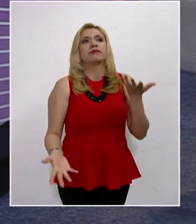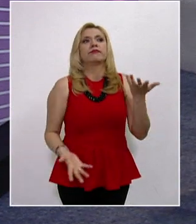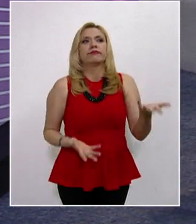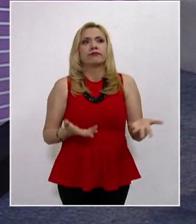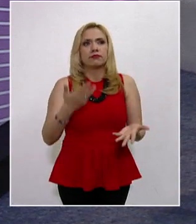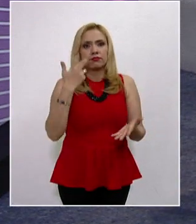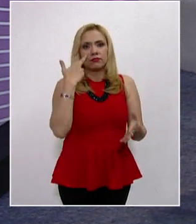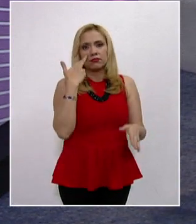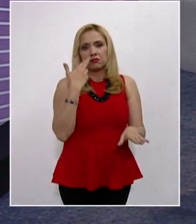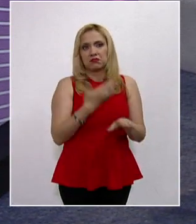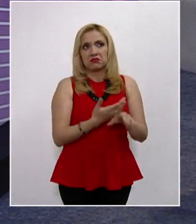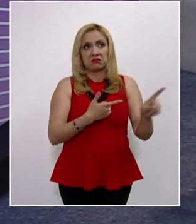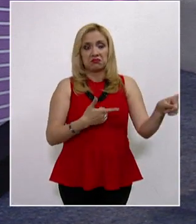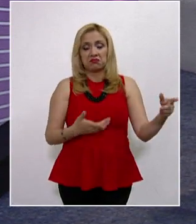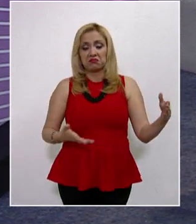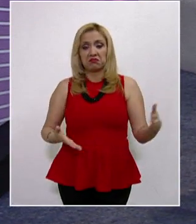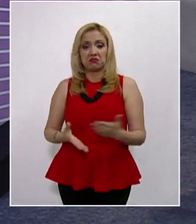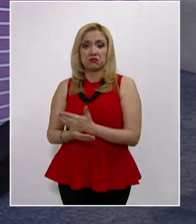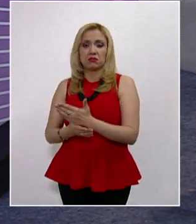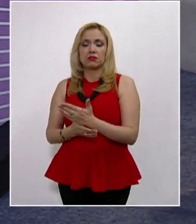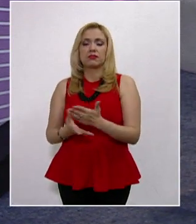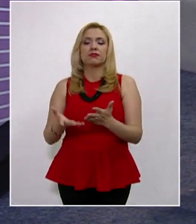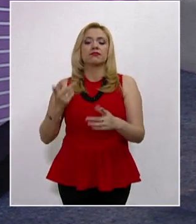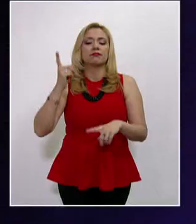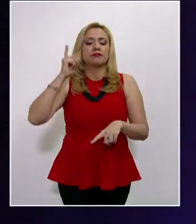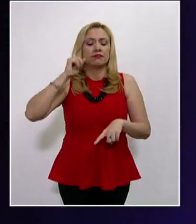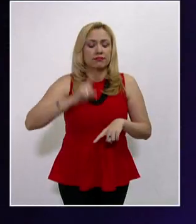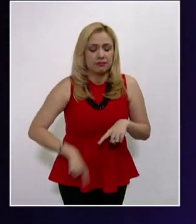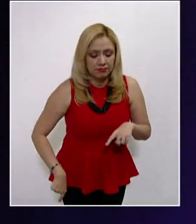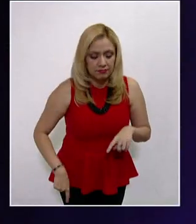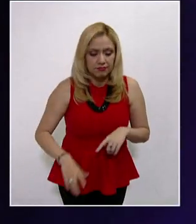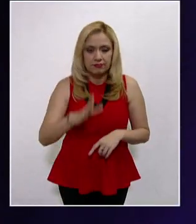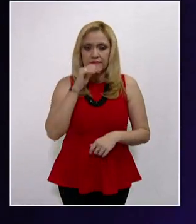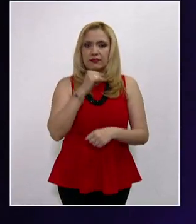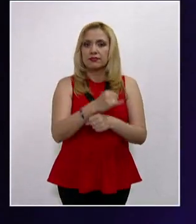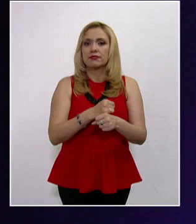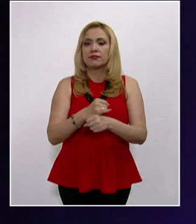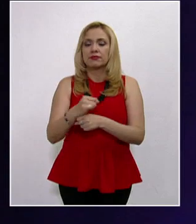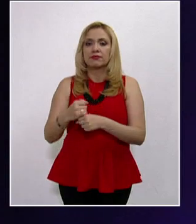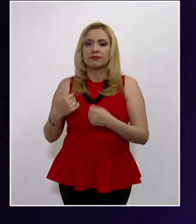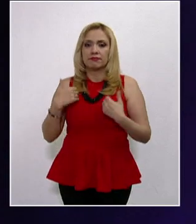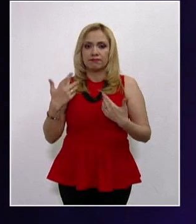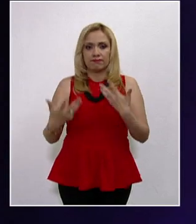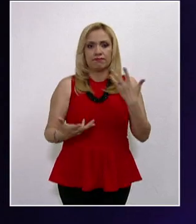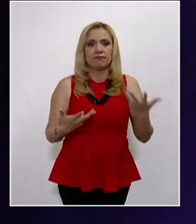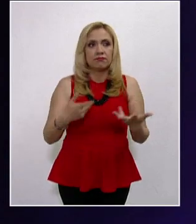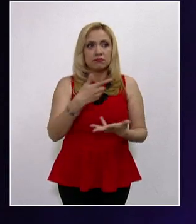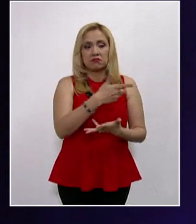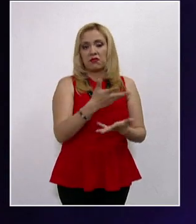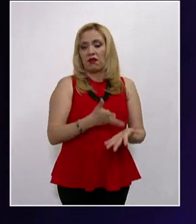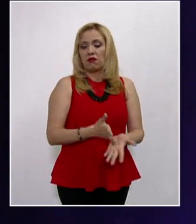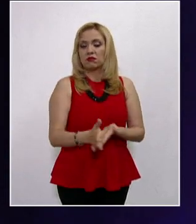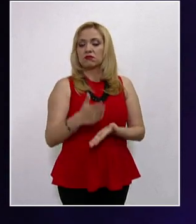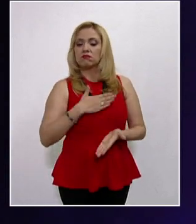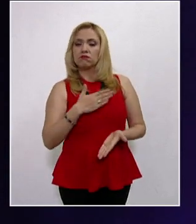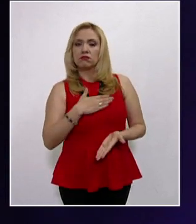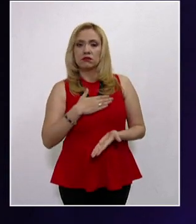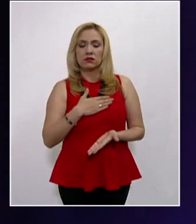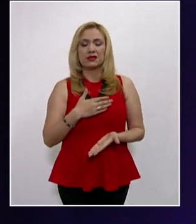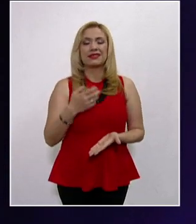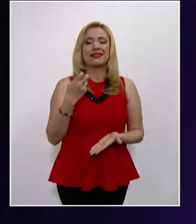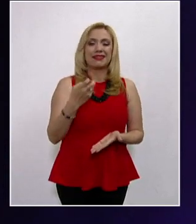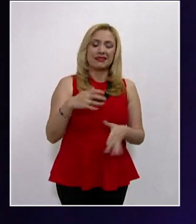primeros respondientes, pues están de alguna forma ejerciendo una especie de jurisdicción, ¿no? Entonces ahí